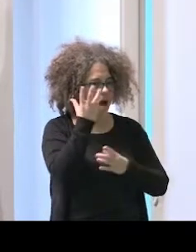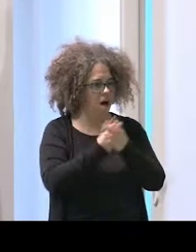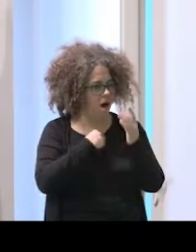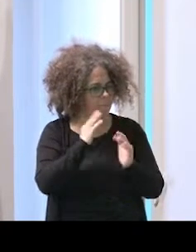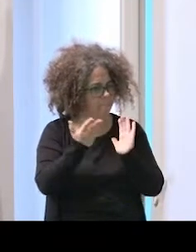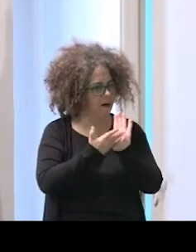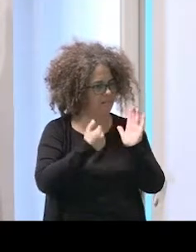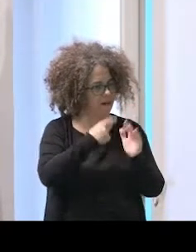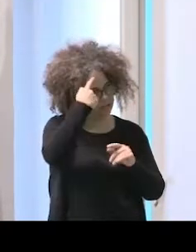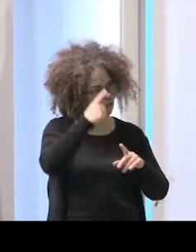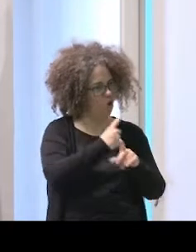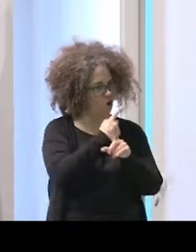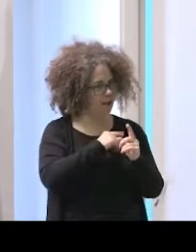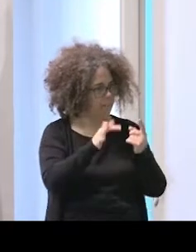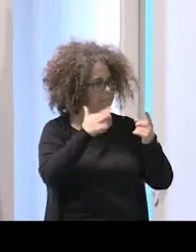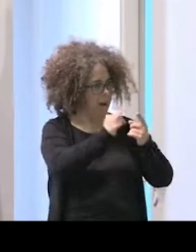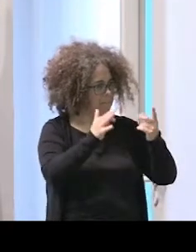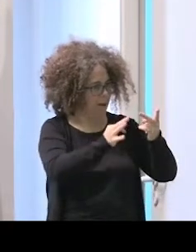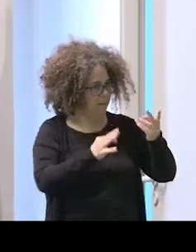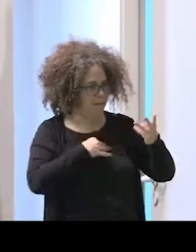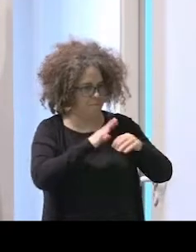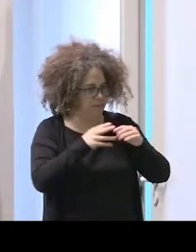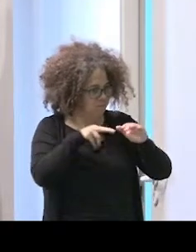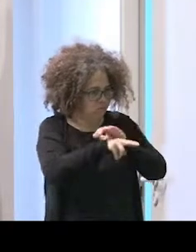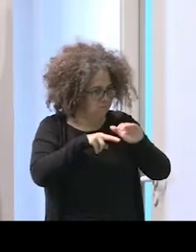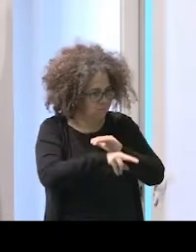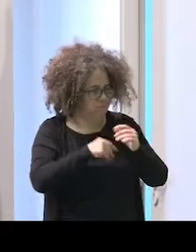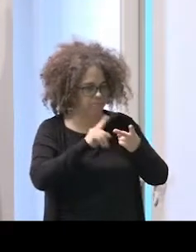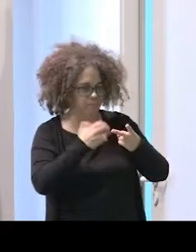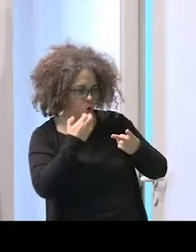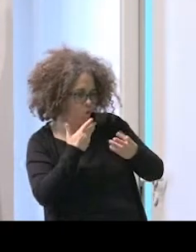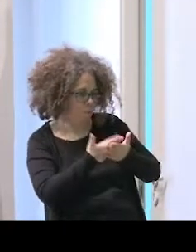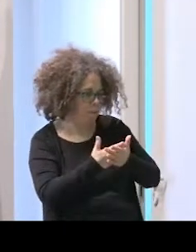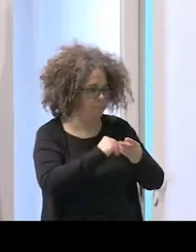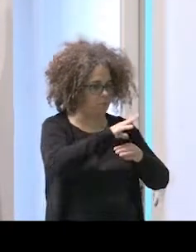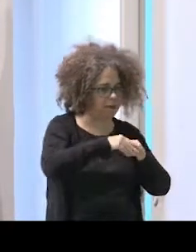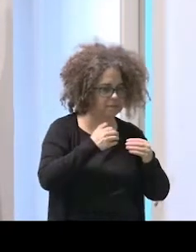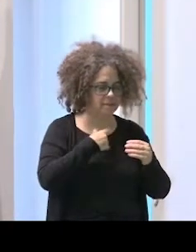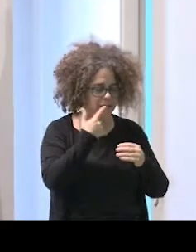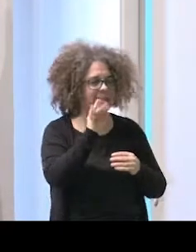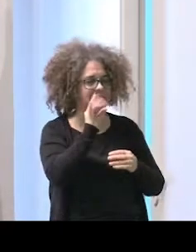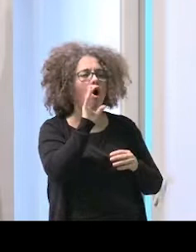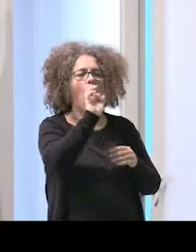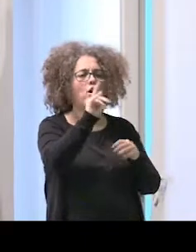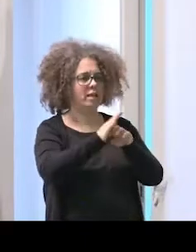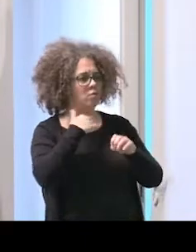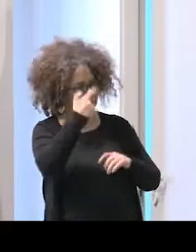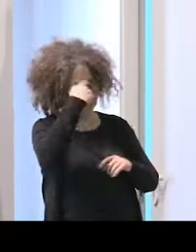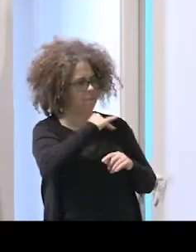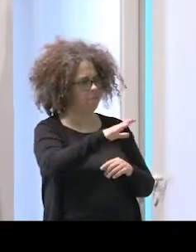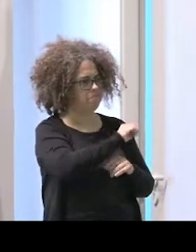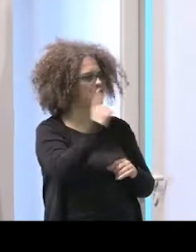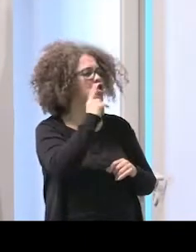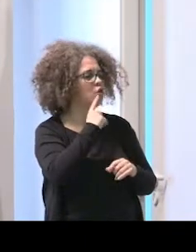de otra categoría. Luego ahí ya necesitas un tratamiento. Y ya no lo has pillado porque estaba sordo, pero le has hecho más cosas y has visto que tenía algo más